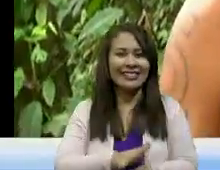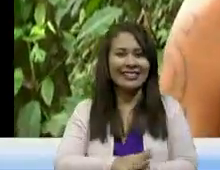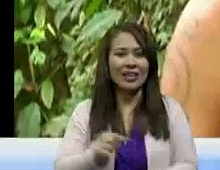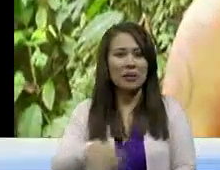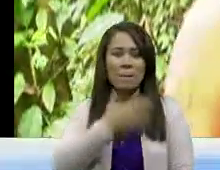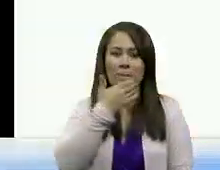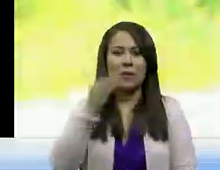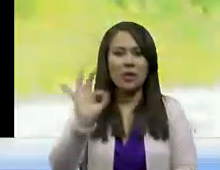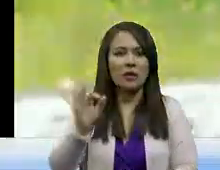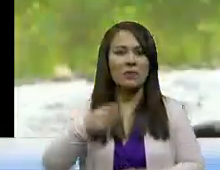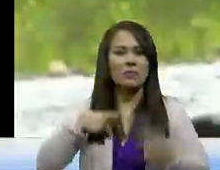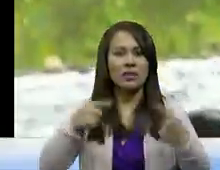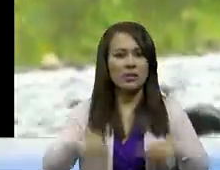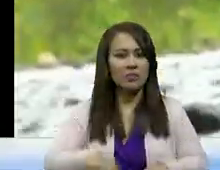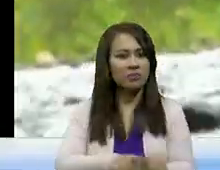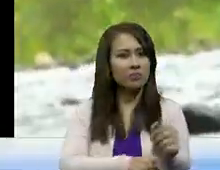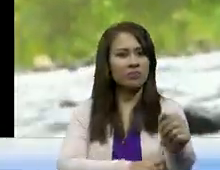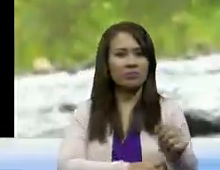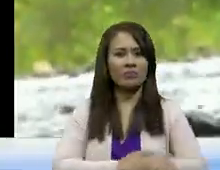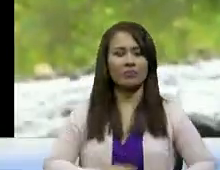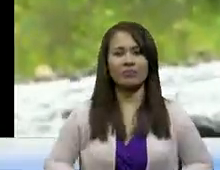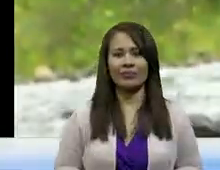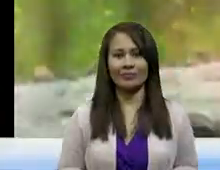mejor la vida aquí.